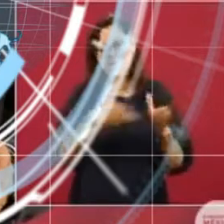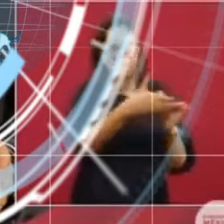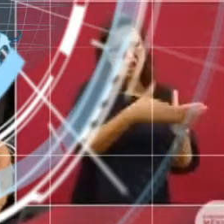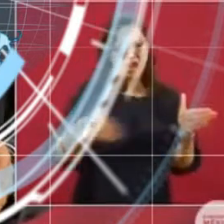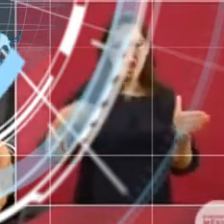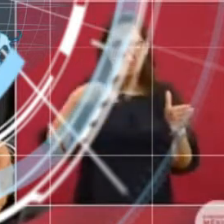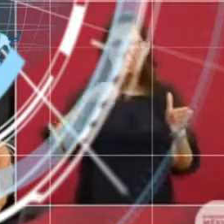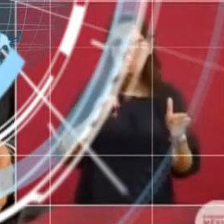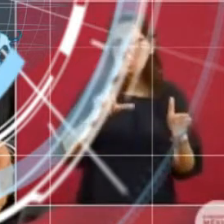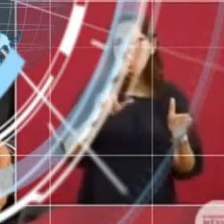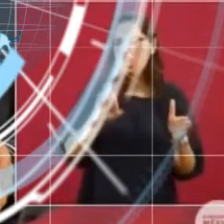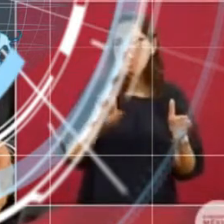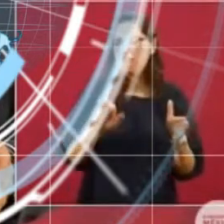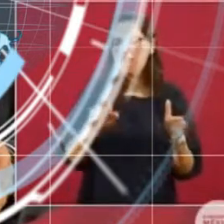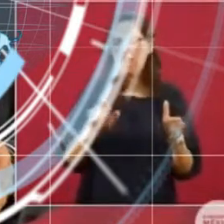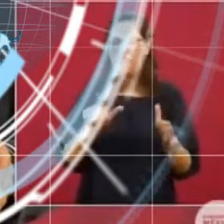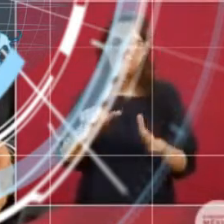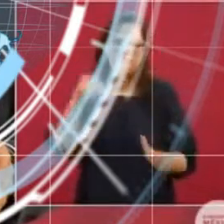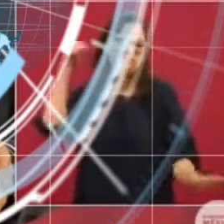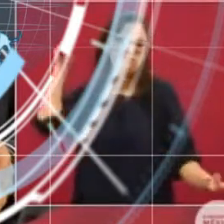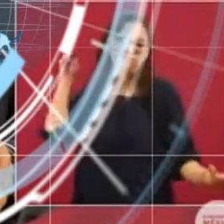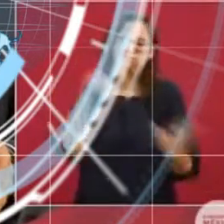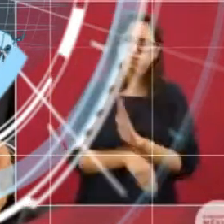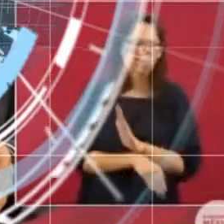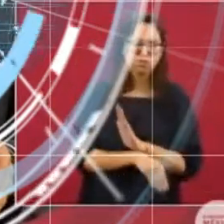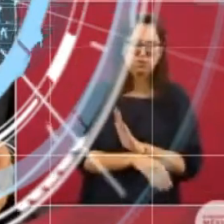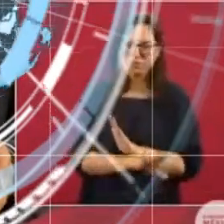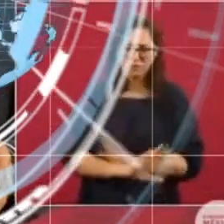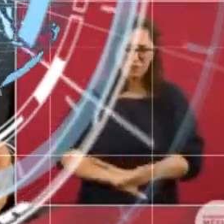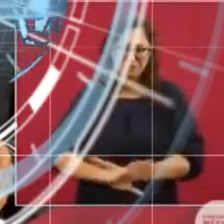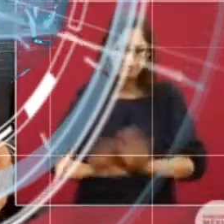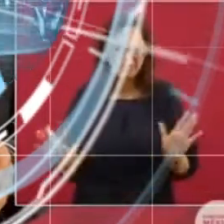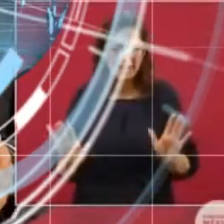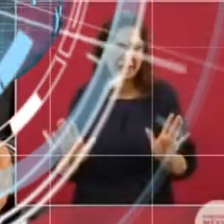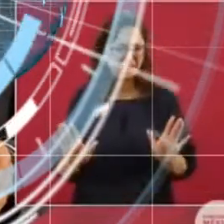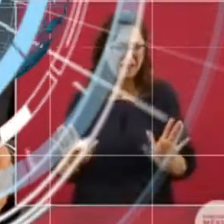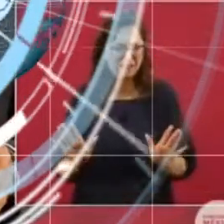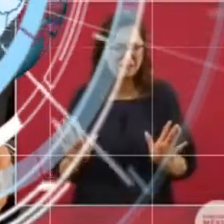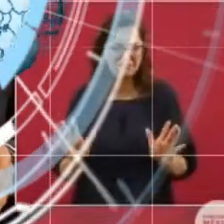No estamos en crisis económica